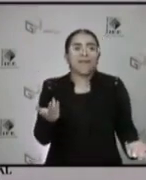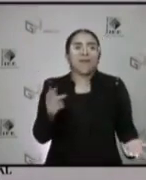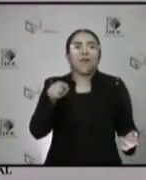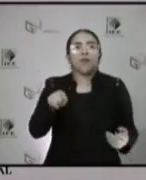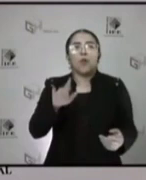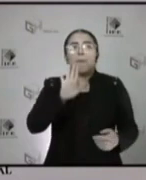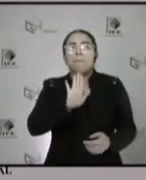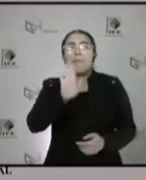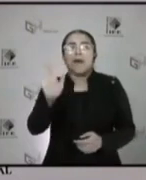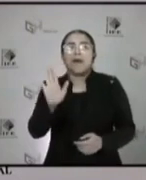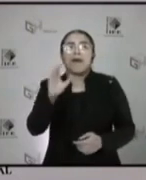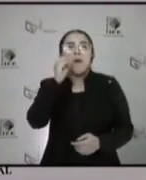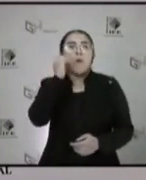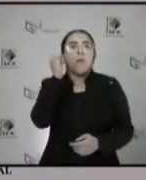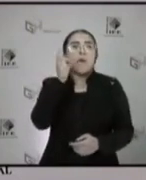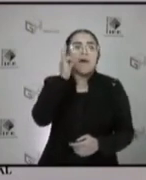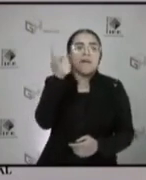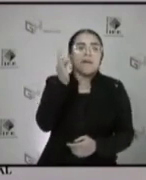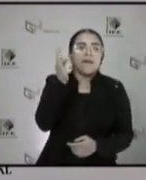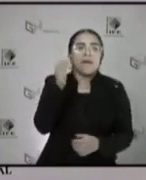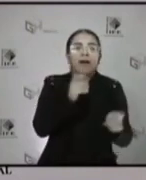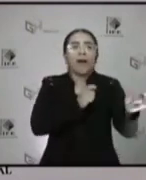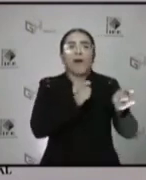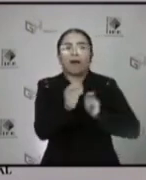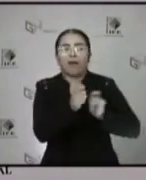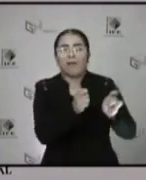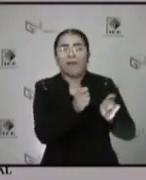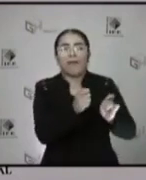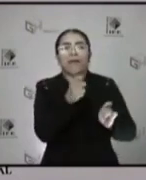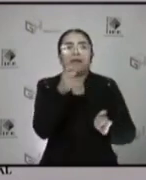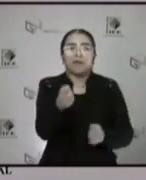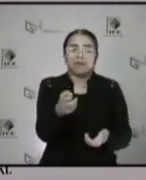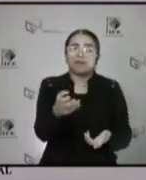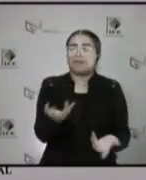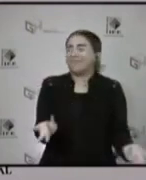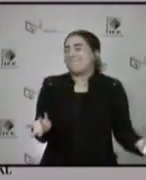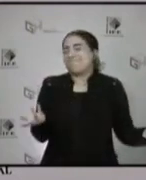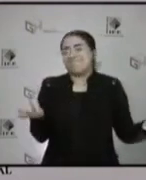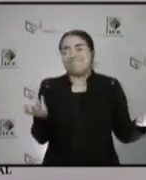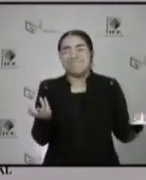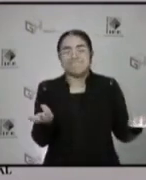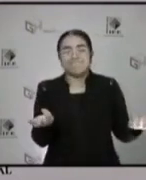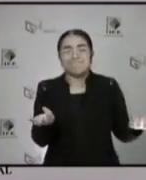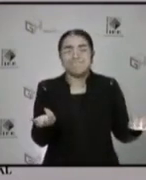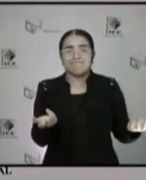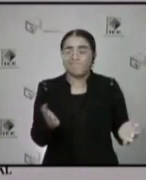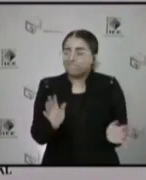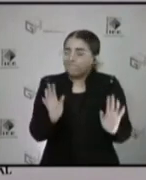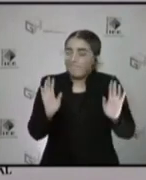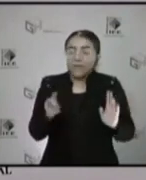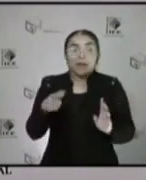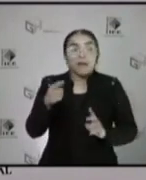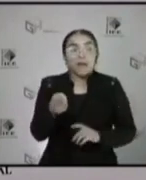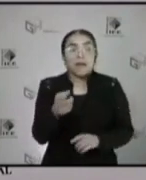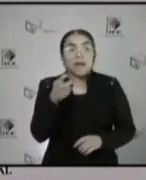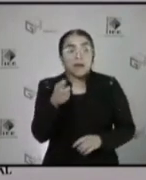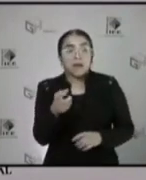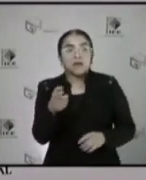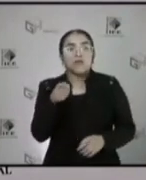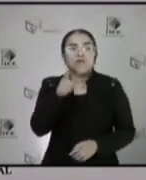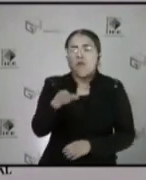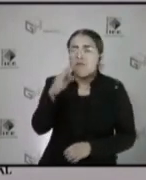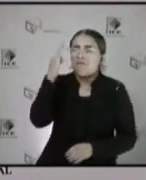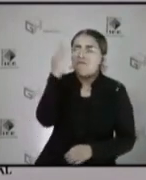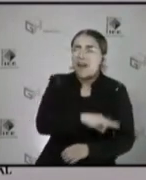de Omar Fayad. Eso sí es calidad humana. ¡Qué barbaridad! Eso no es alternancia. Engañaron